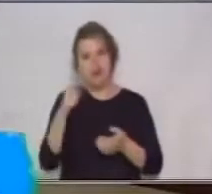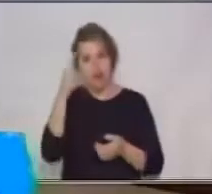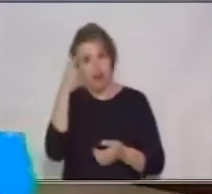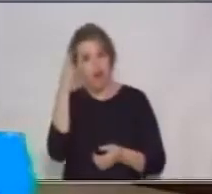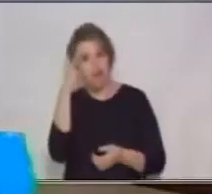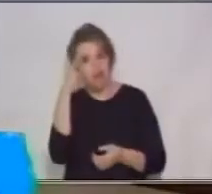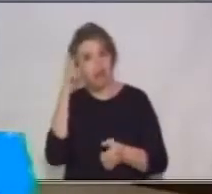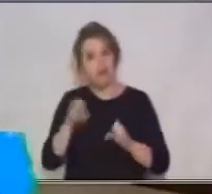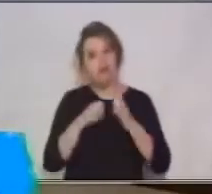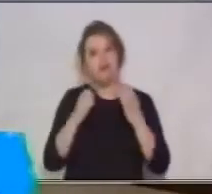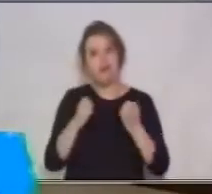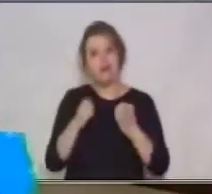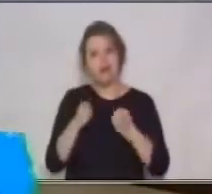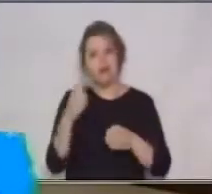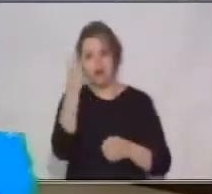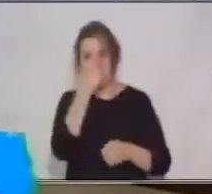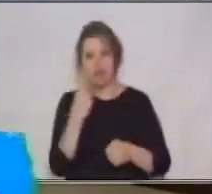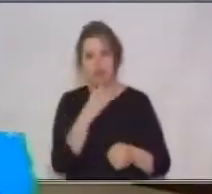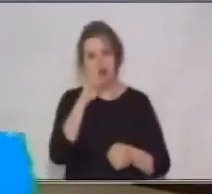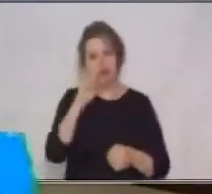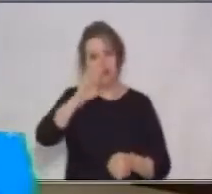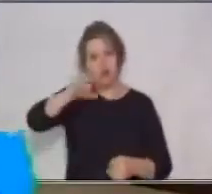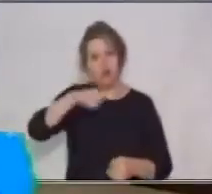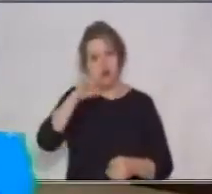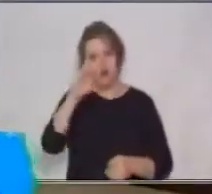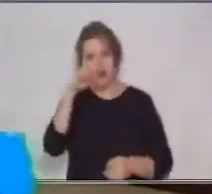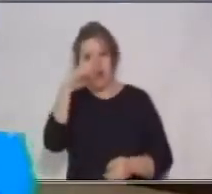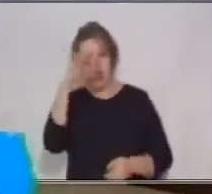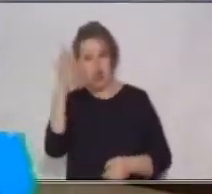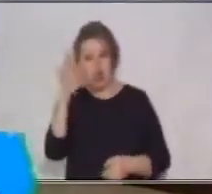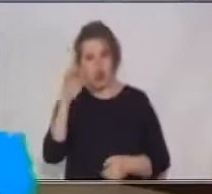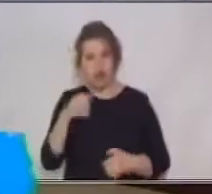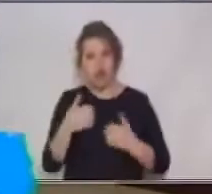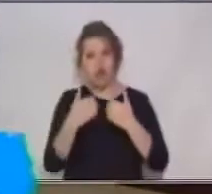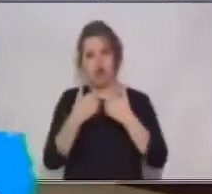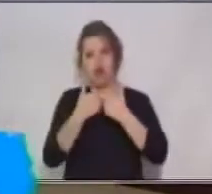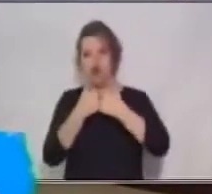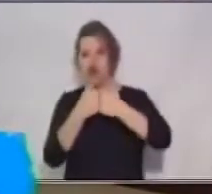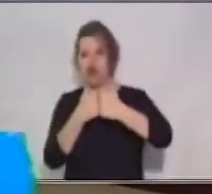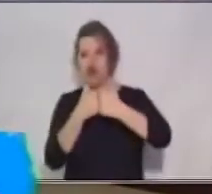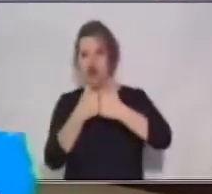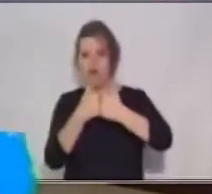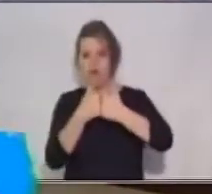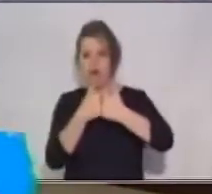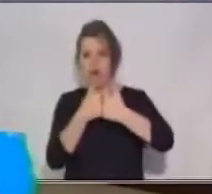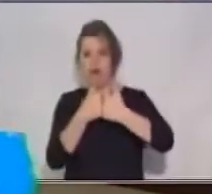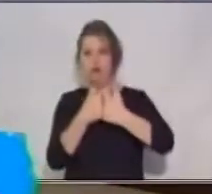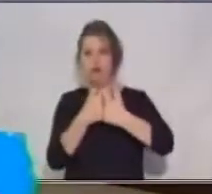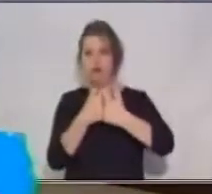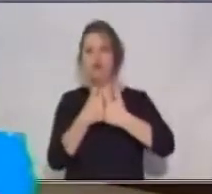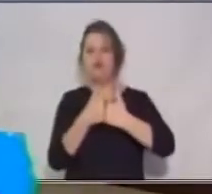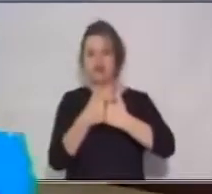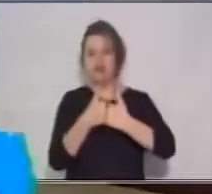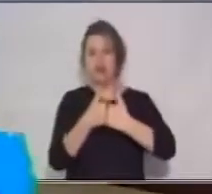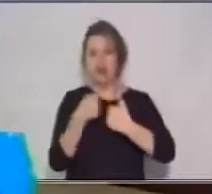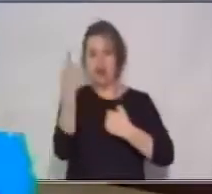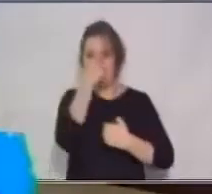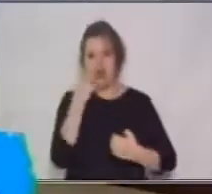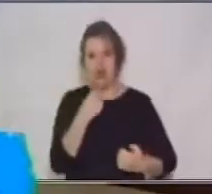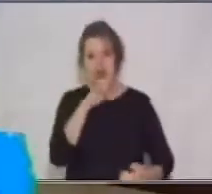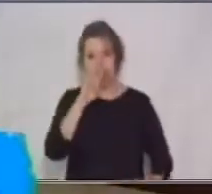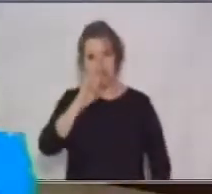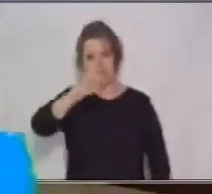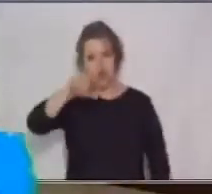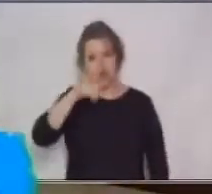entonces que el sujeto serían los novios. Por lo tanto, sabemos que es el sujeto porque son de